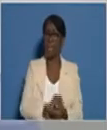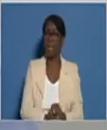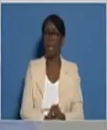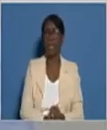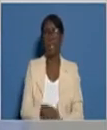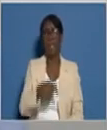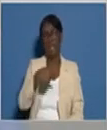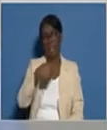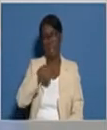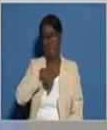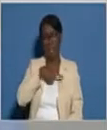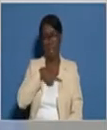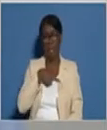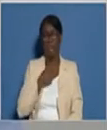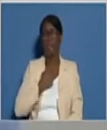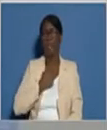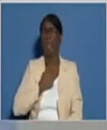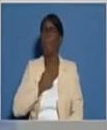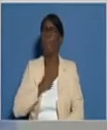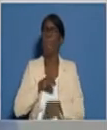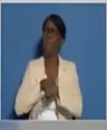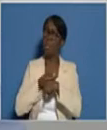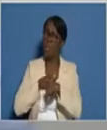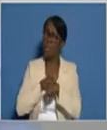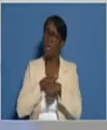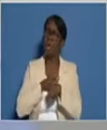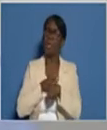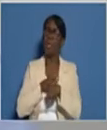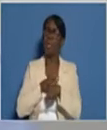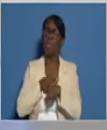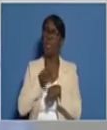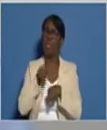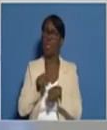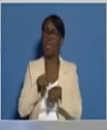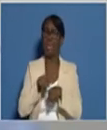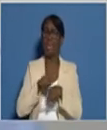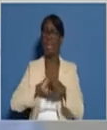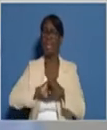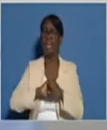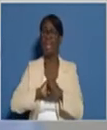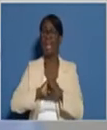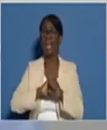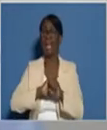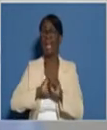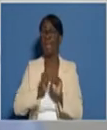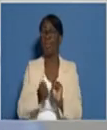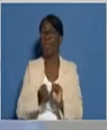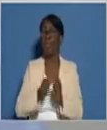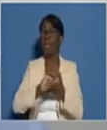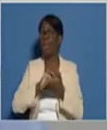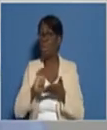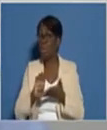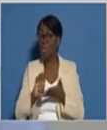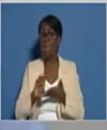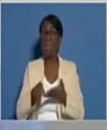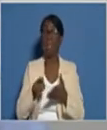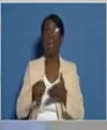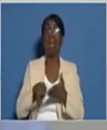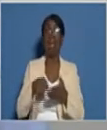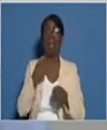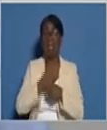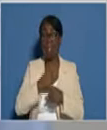estos momentos tan difíciles. Vivimos en una crisis no solamente sanitaria, una crisis económica, una crisis